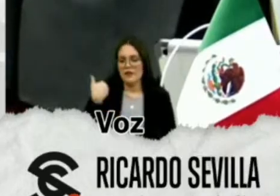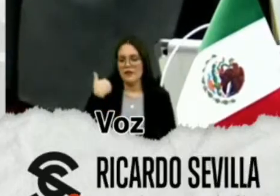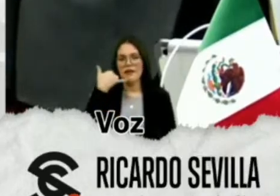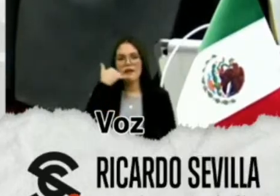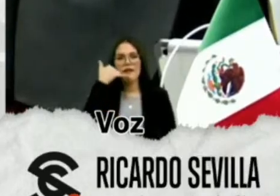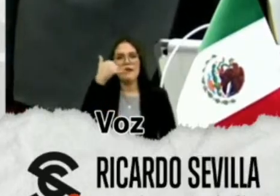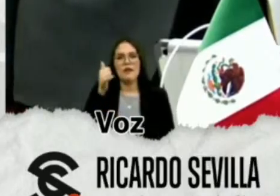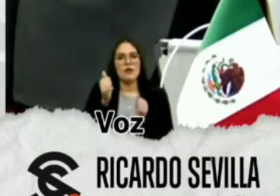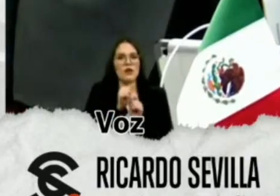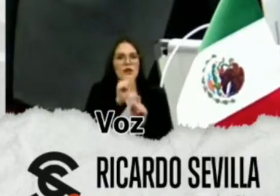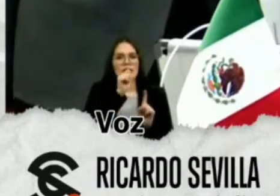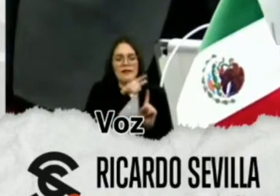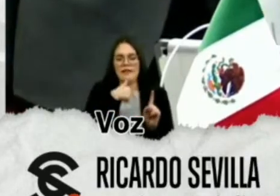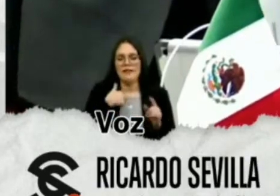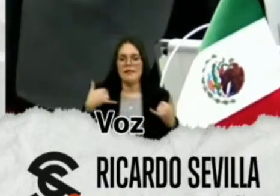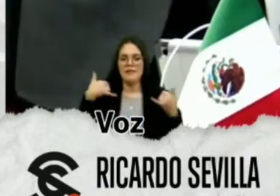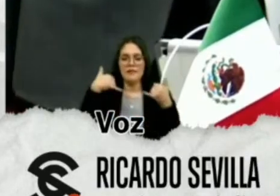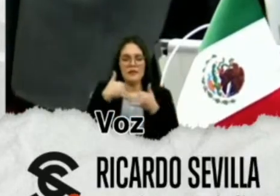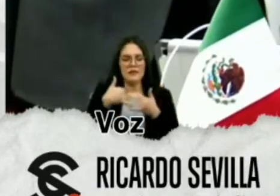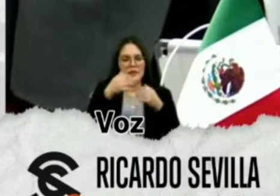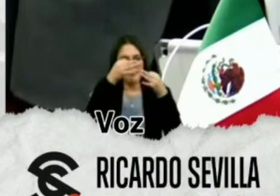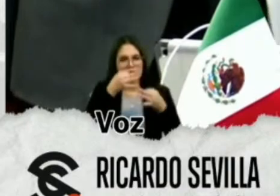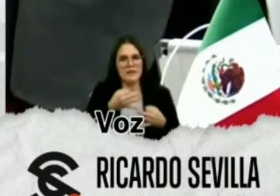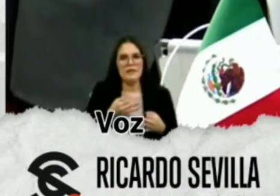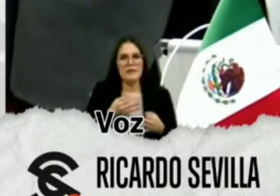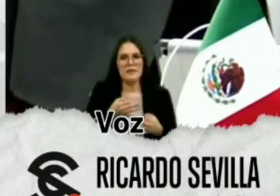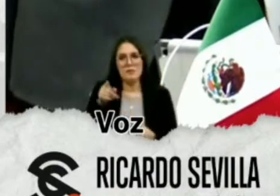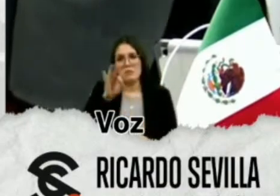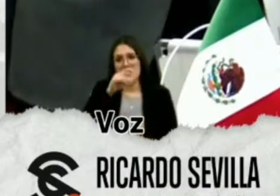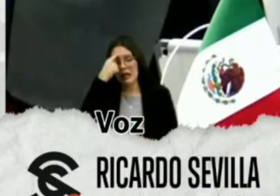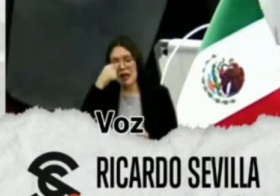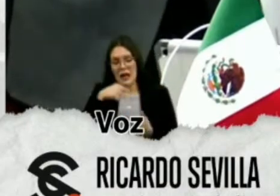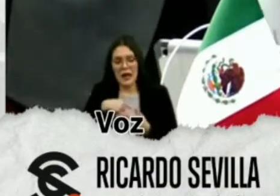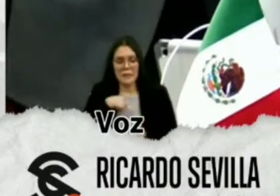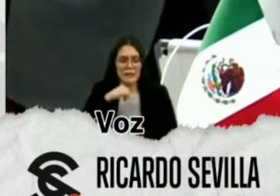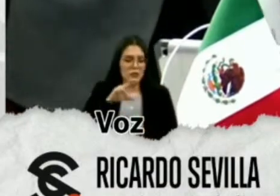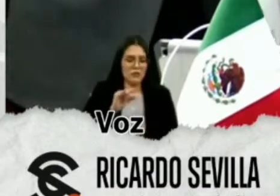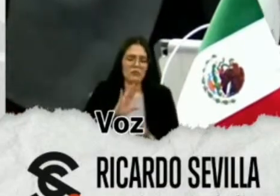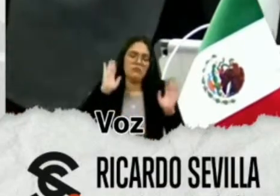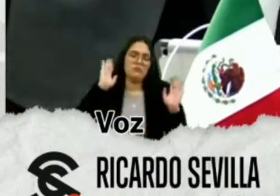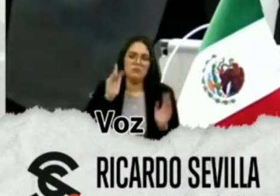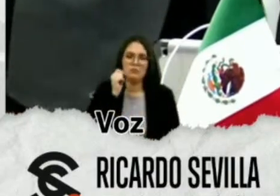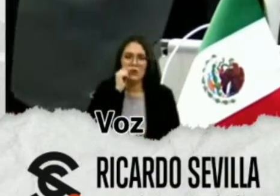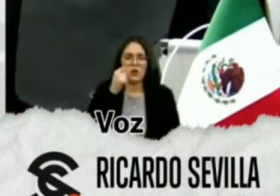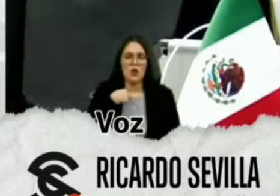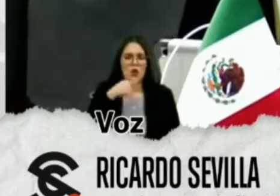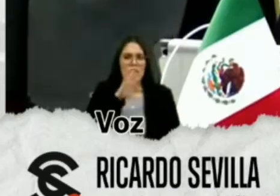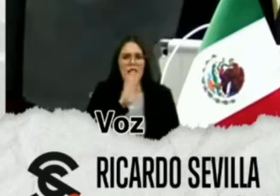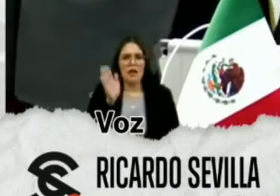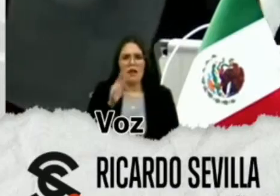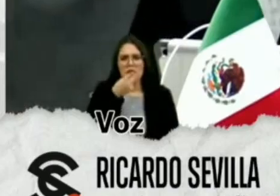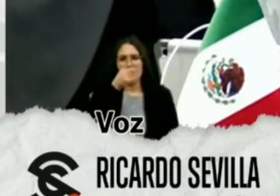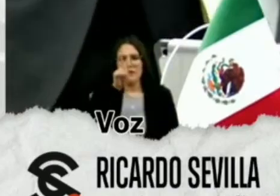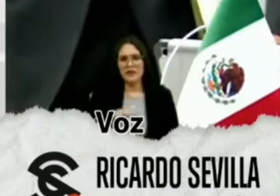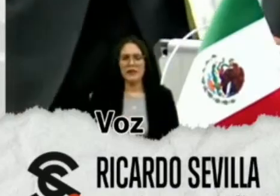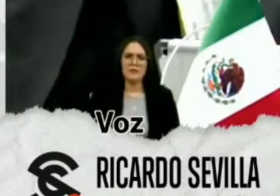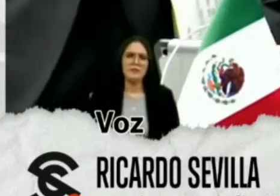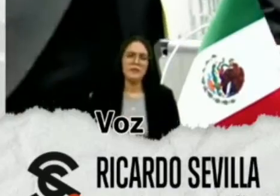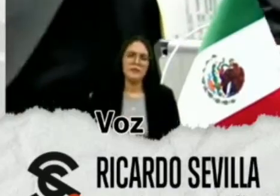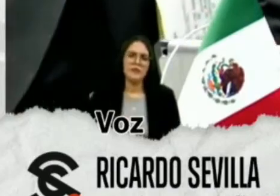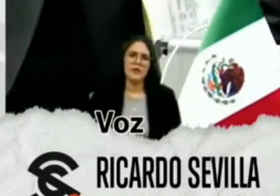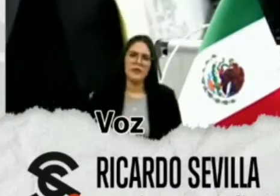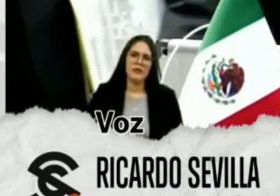para largo, Vicente, y las locuras que dice Rafita Moreno, porque se llama Rafael también, Rafael Alejandro, Rafita